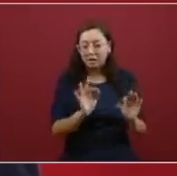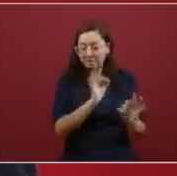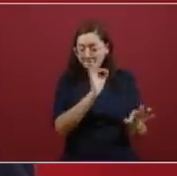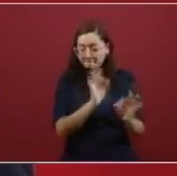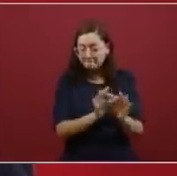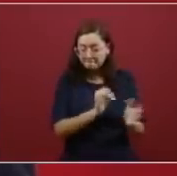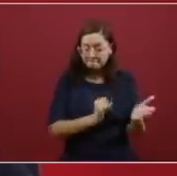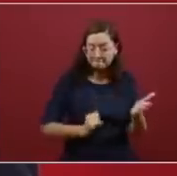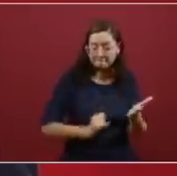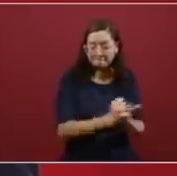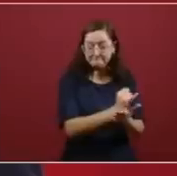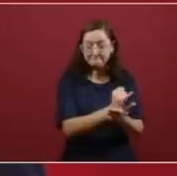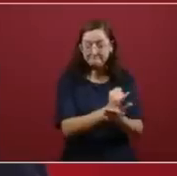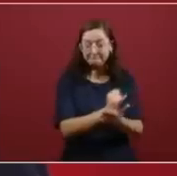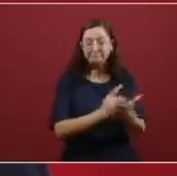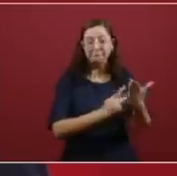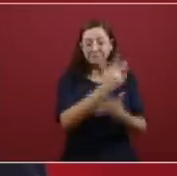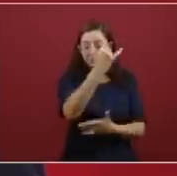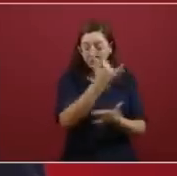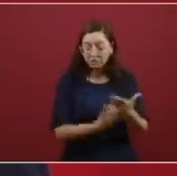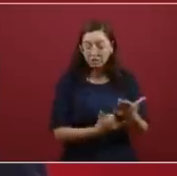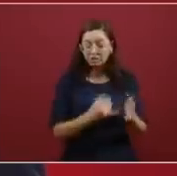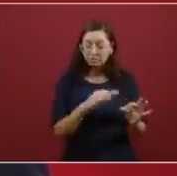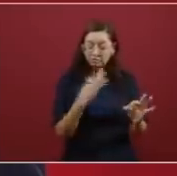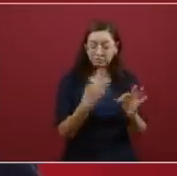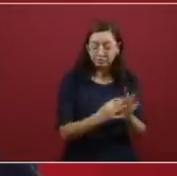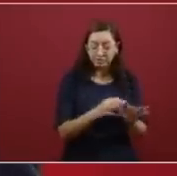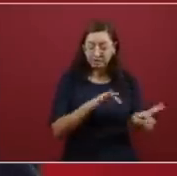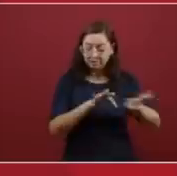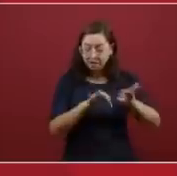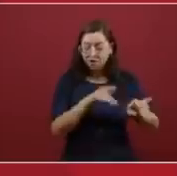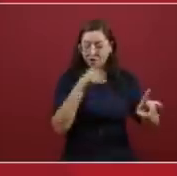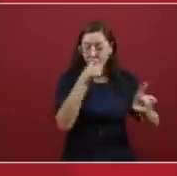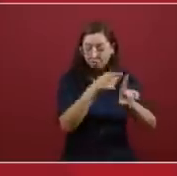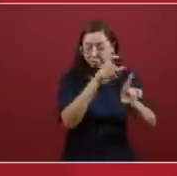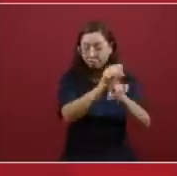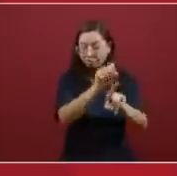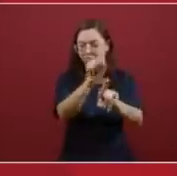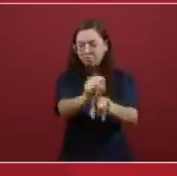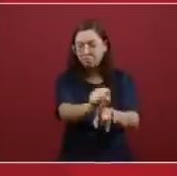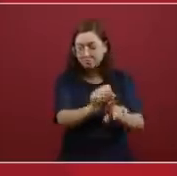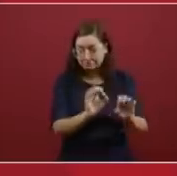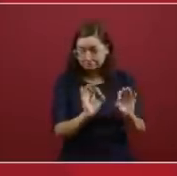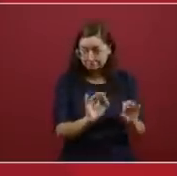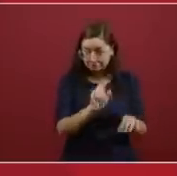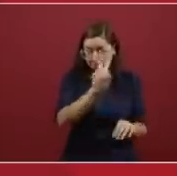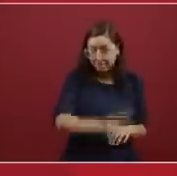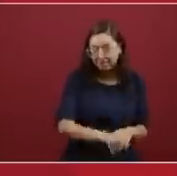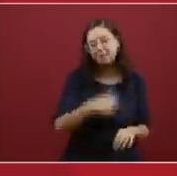específico con proyectos de inversión, con empleo, entonces sí viajamos.